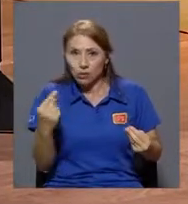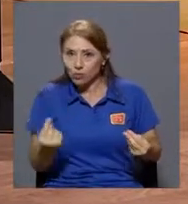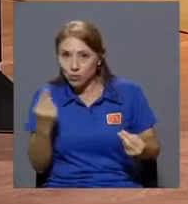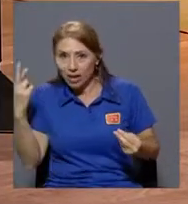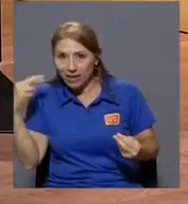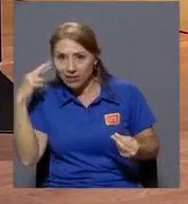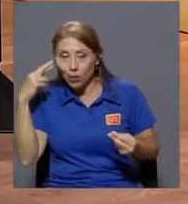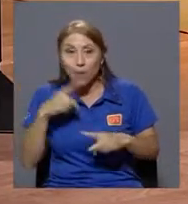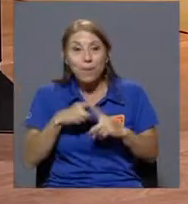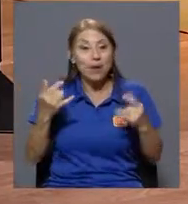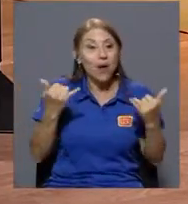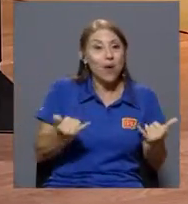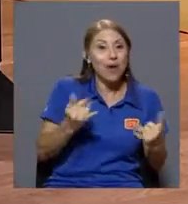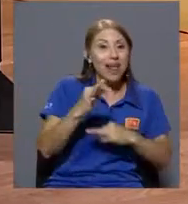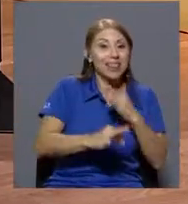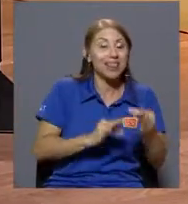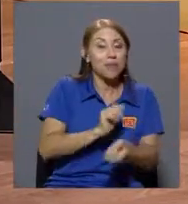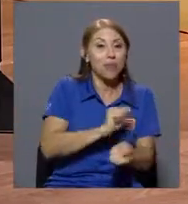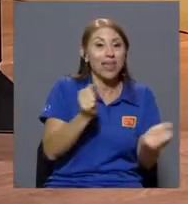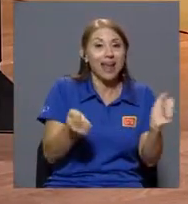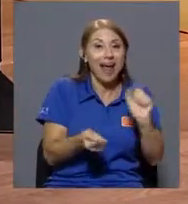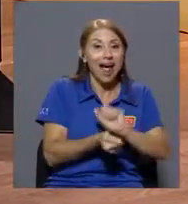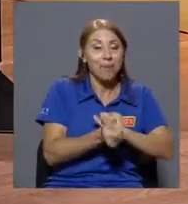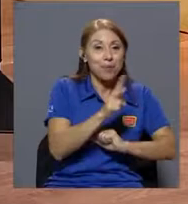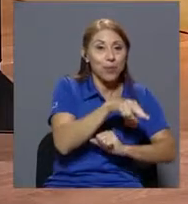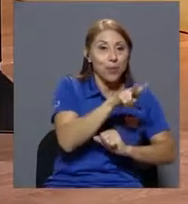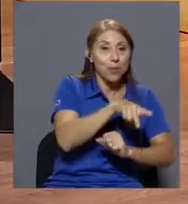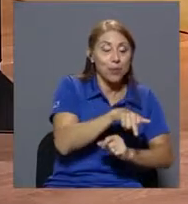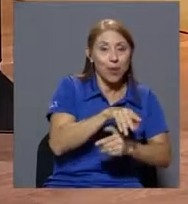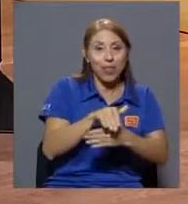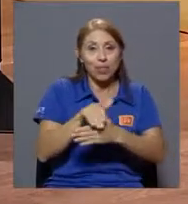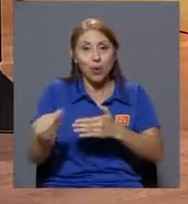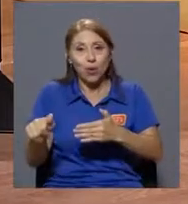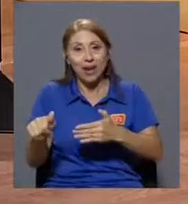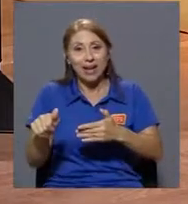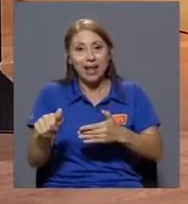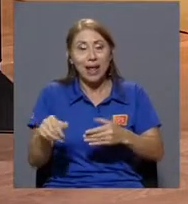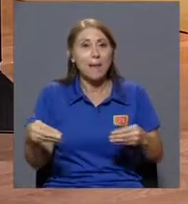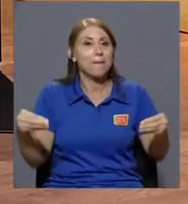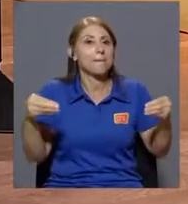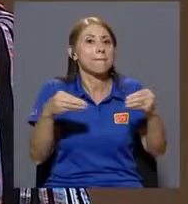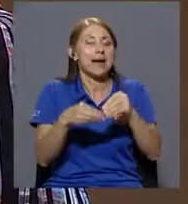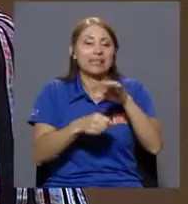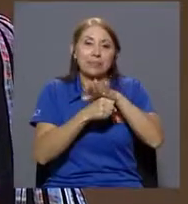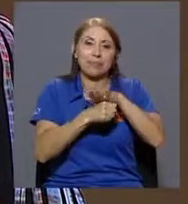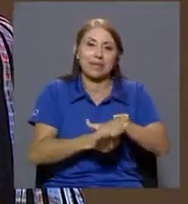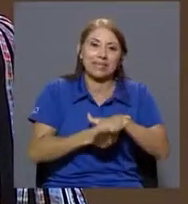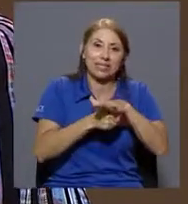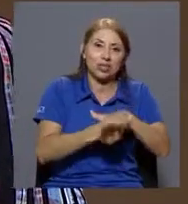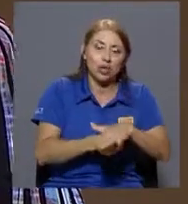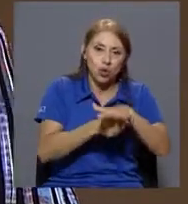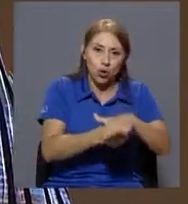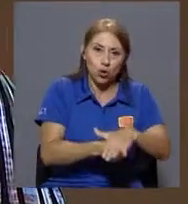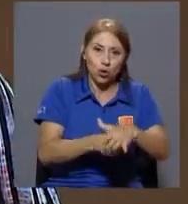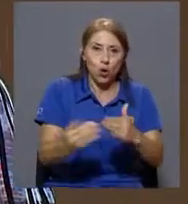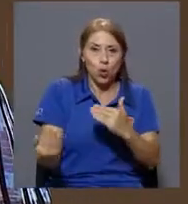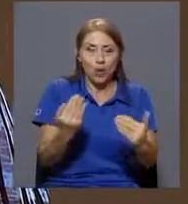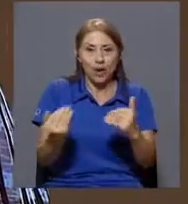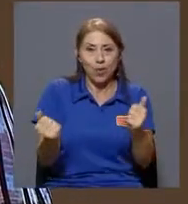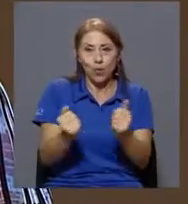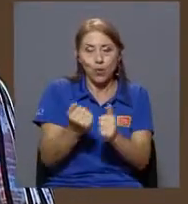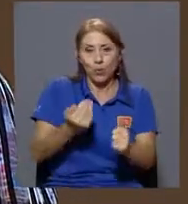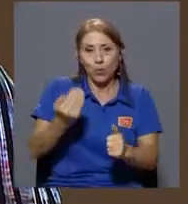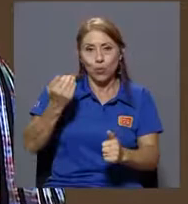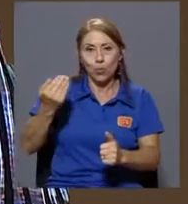al tipo de cambio a una mayor presión que la que veíamos en días anteriores. Sobre todo después de que